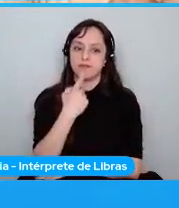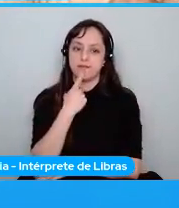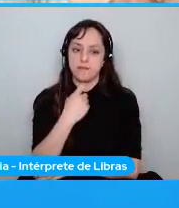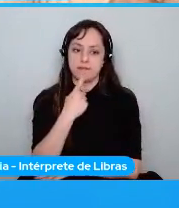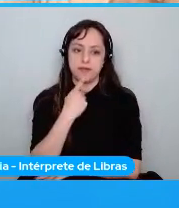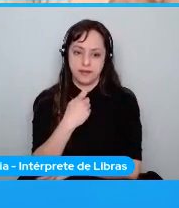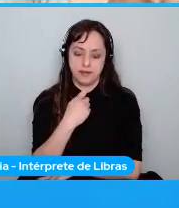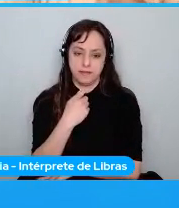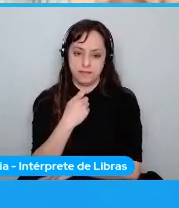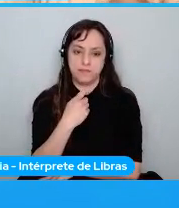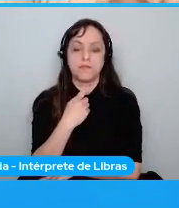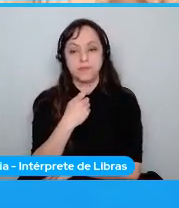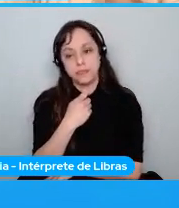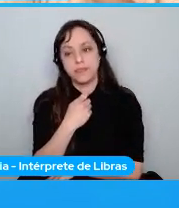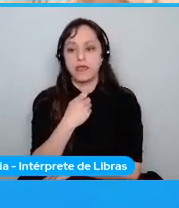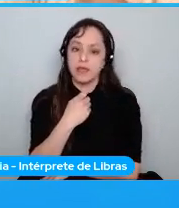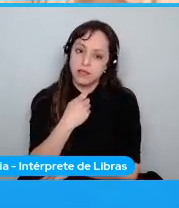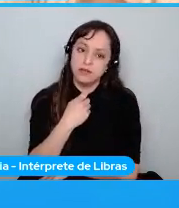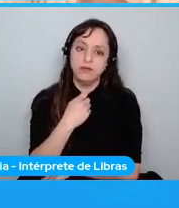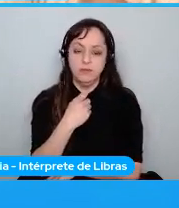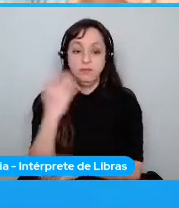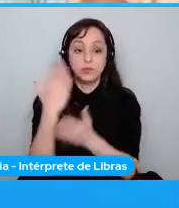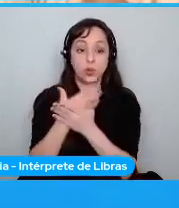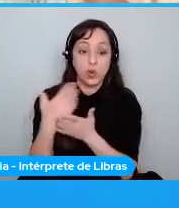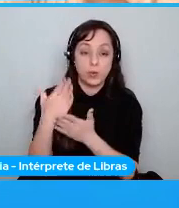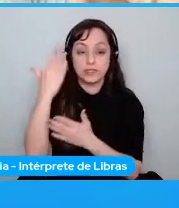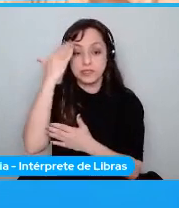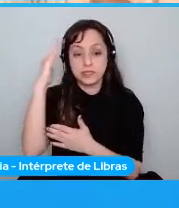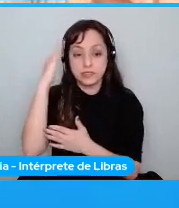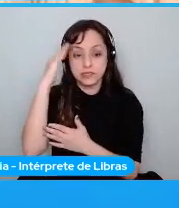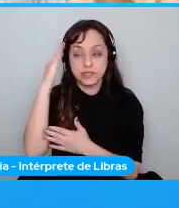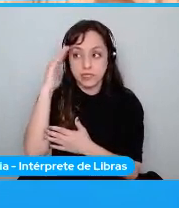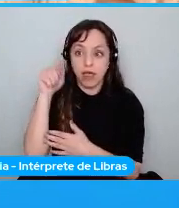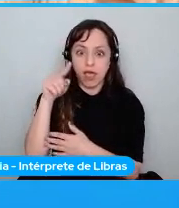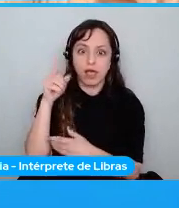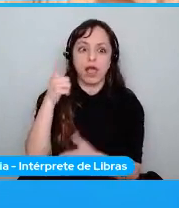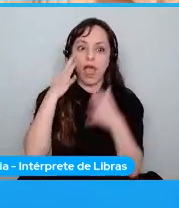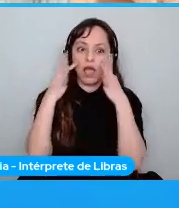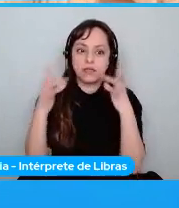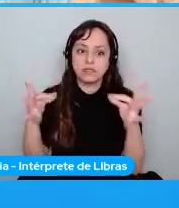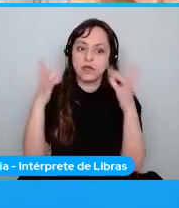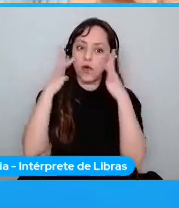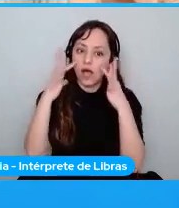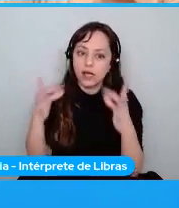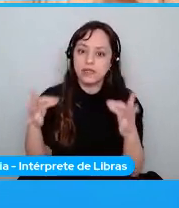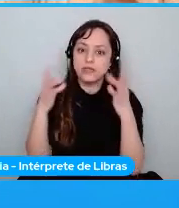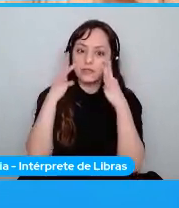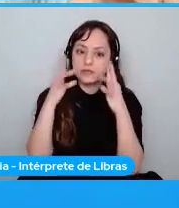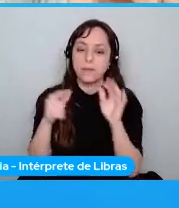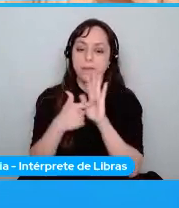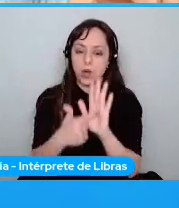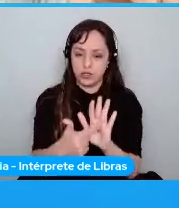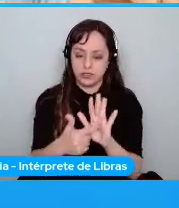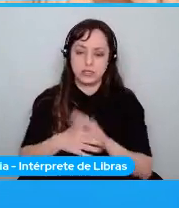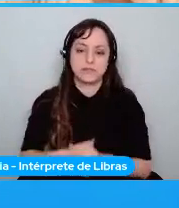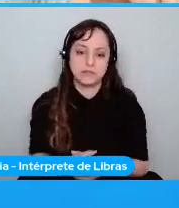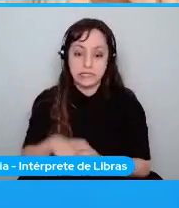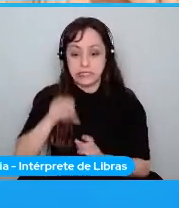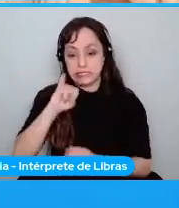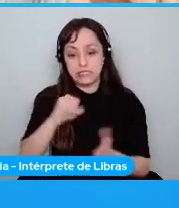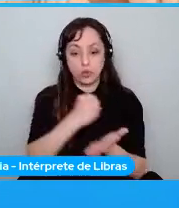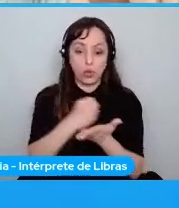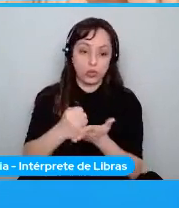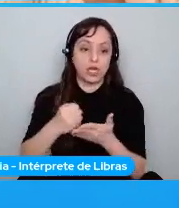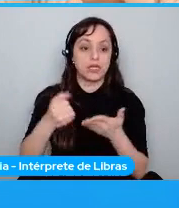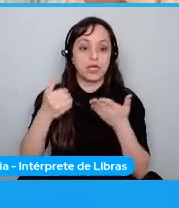podemos empezar a ver cuando analizamos estos contratos abiertos, ¿no? Entonces, por ejemplo, una de las